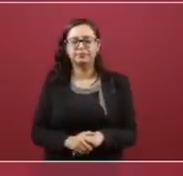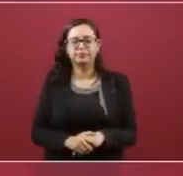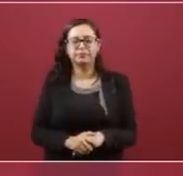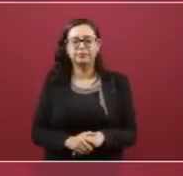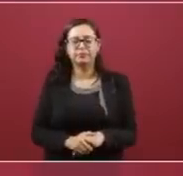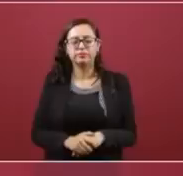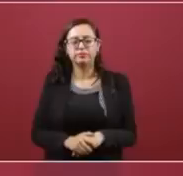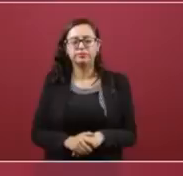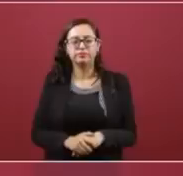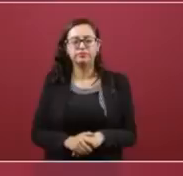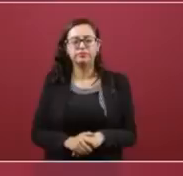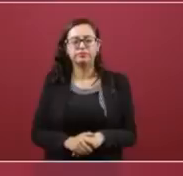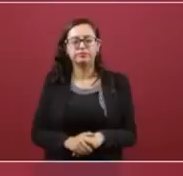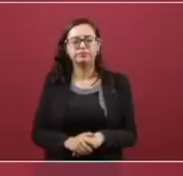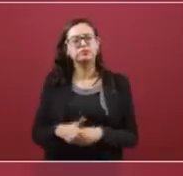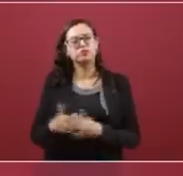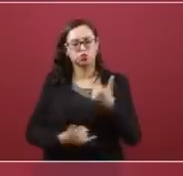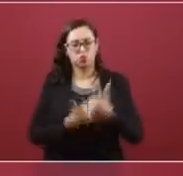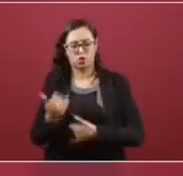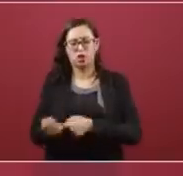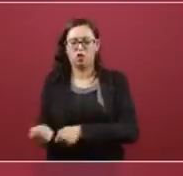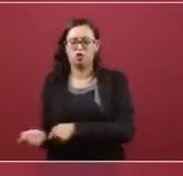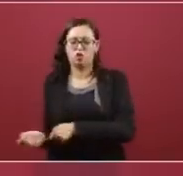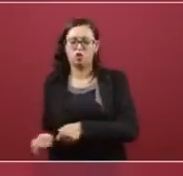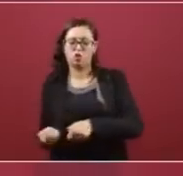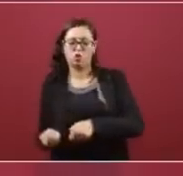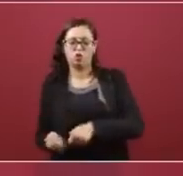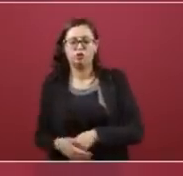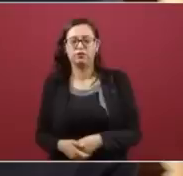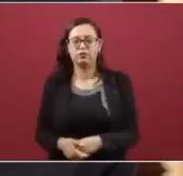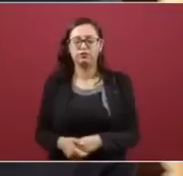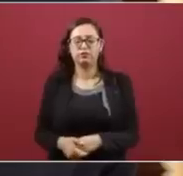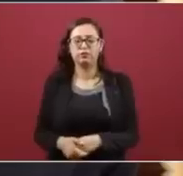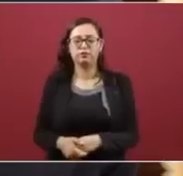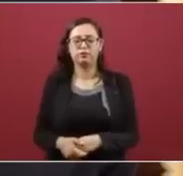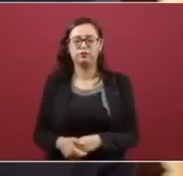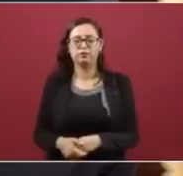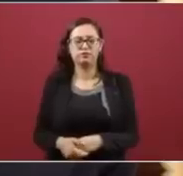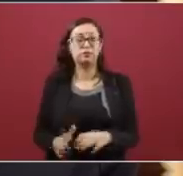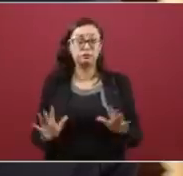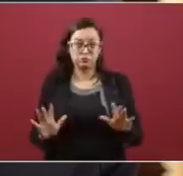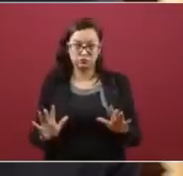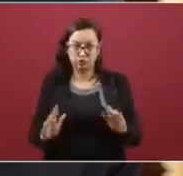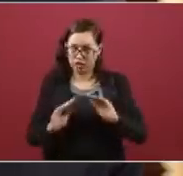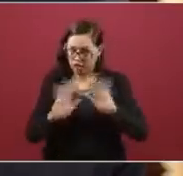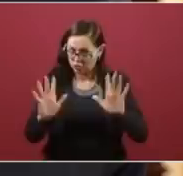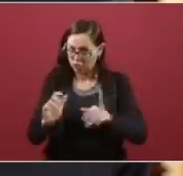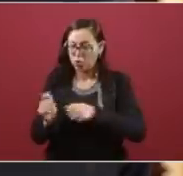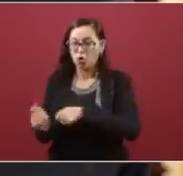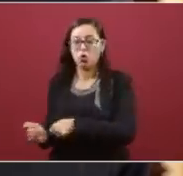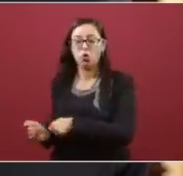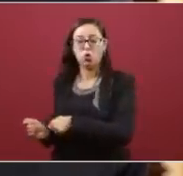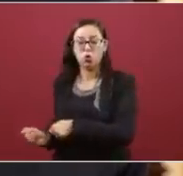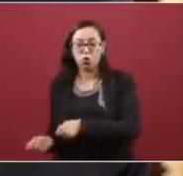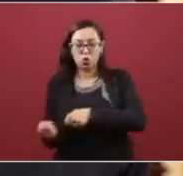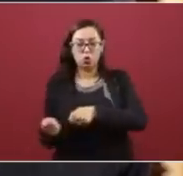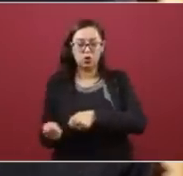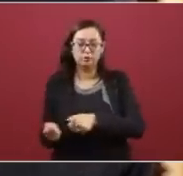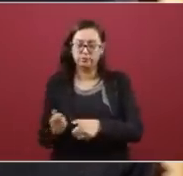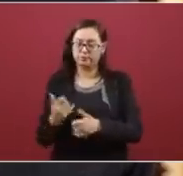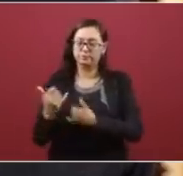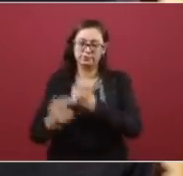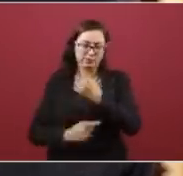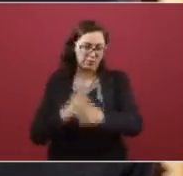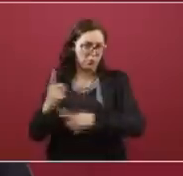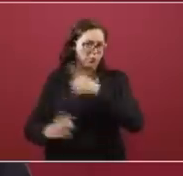Vamos a a jugar golf. Que conste que es un deporte y que, este, todos los deportes